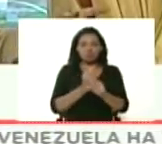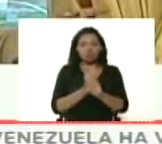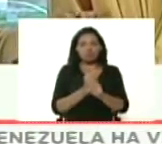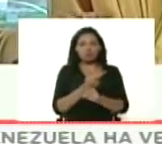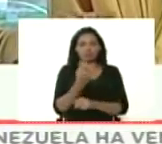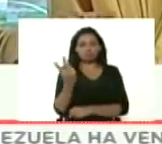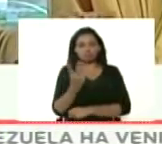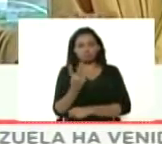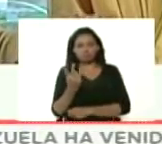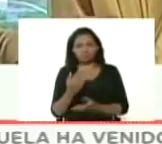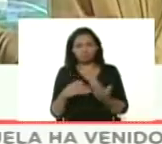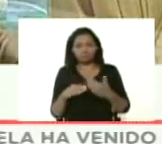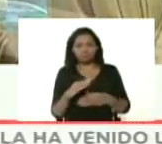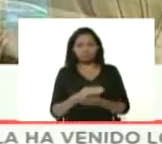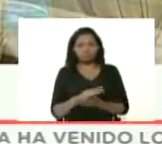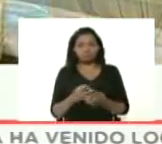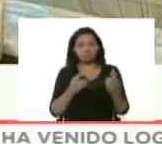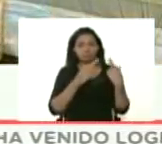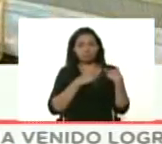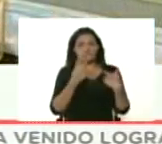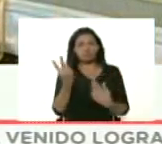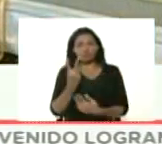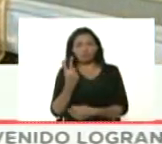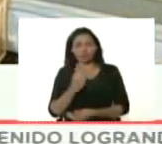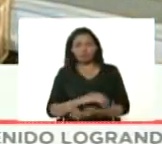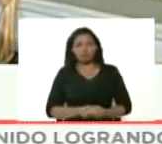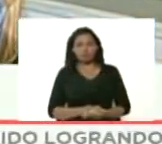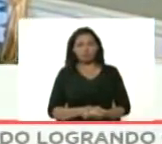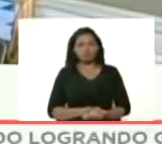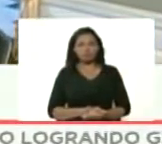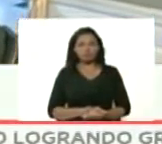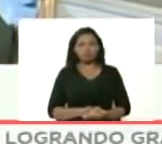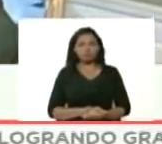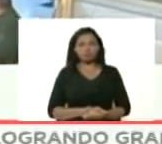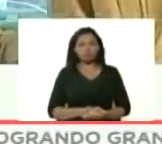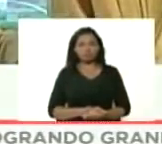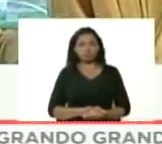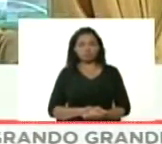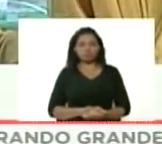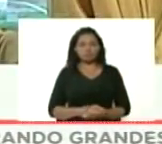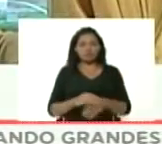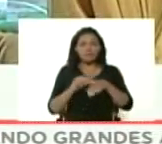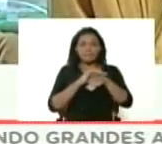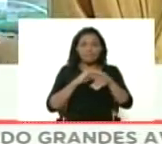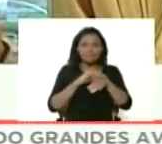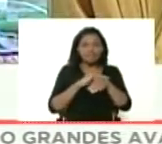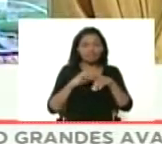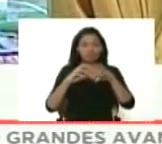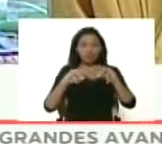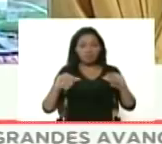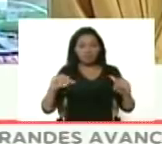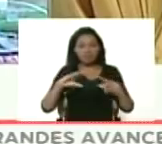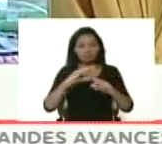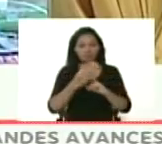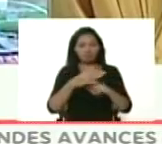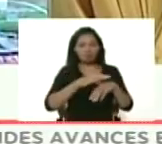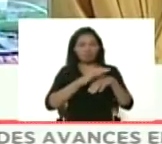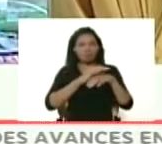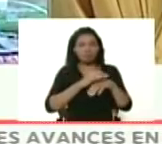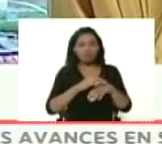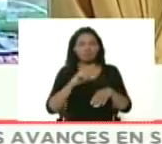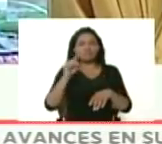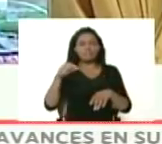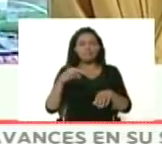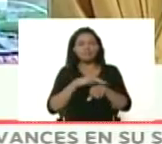dos. Los encargo a ustedes dos. Castro Soteldo, Leal Tellería, una mesa de soluciones con todo el